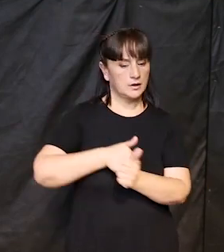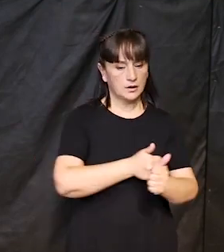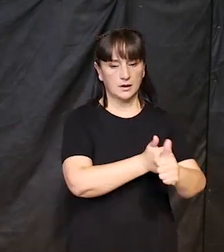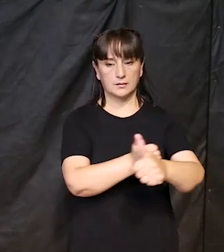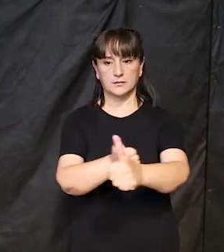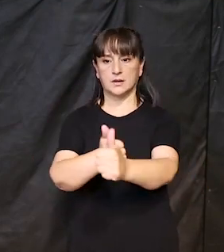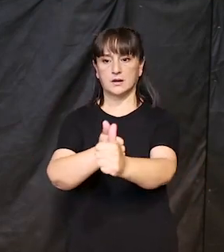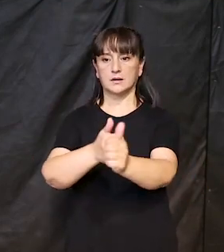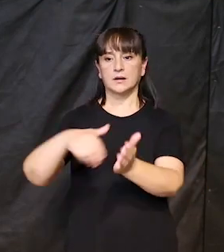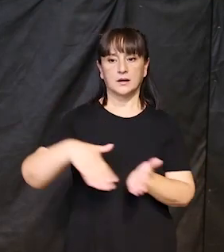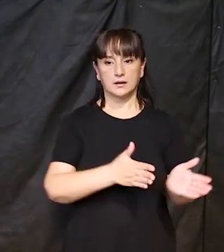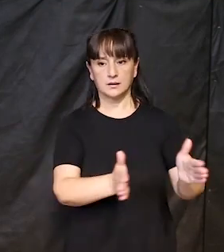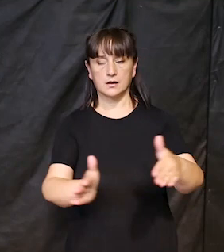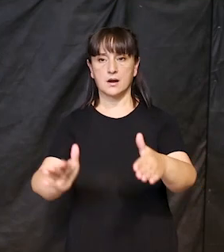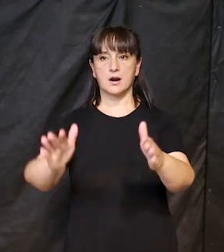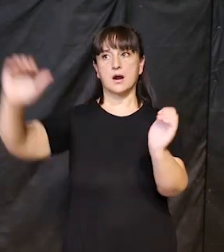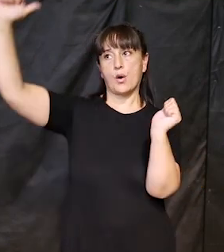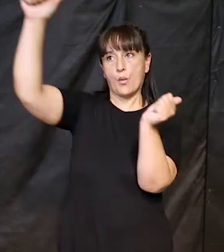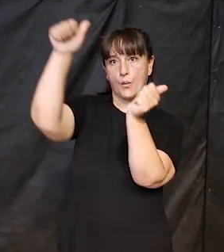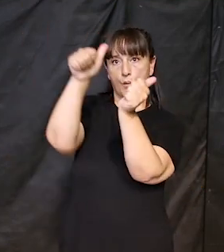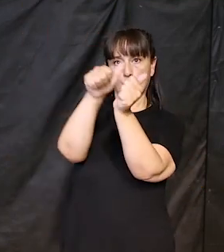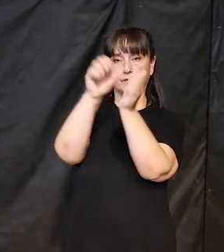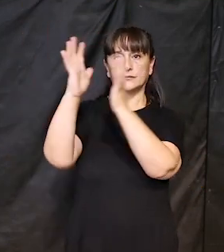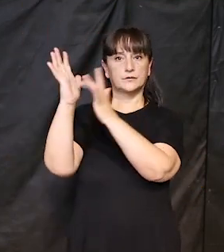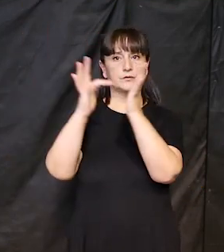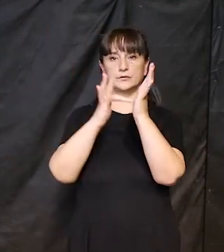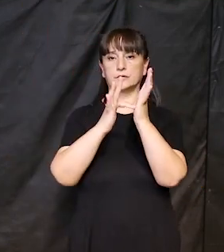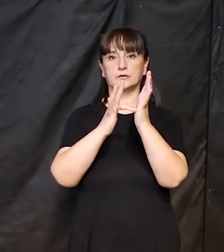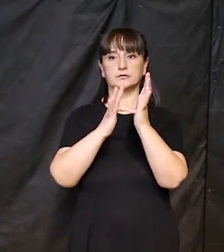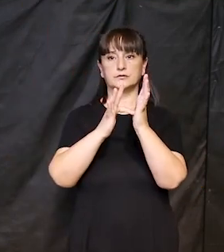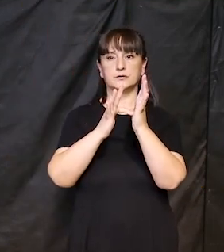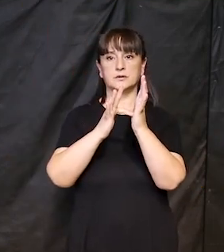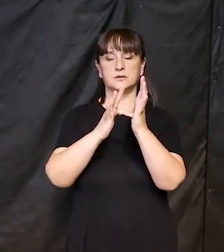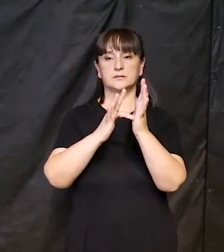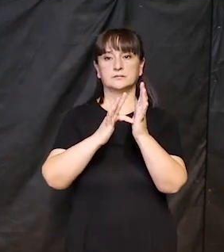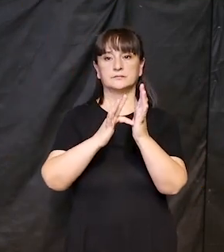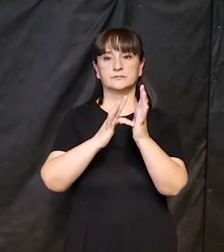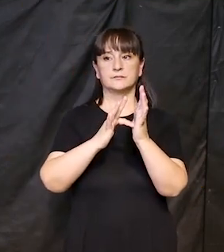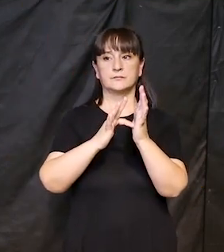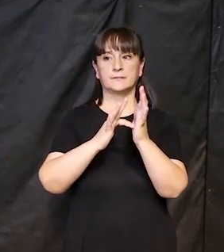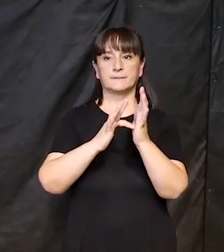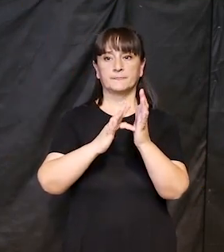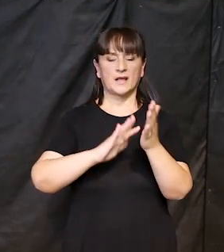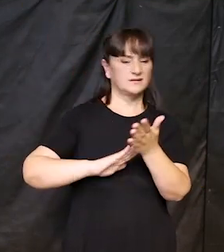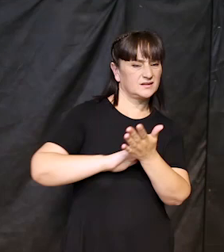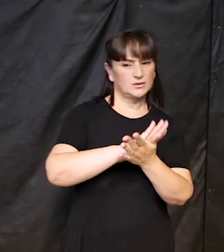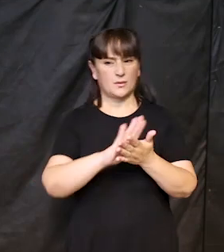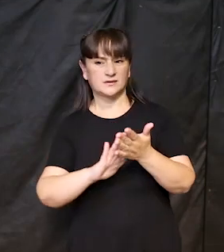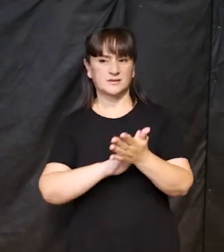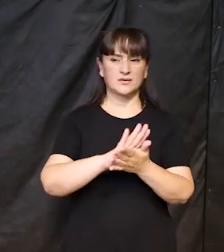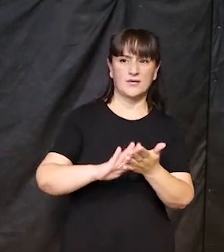que podamos salir adelante toda situación que se plantea por más que sea bien complicada no está para quedarse